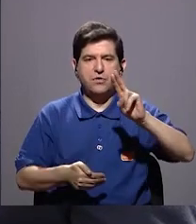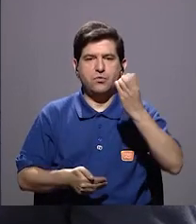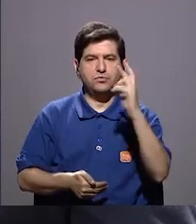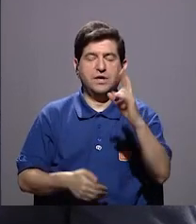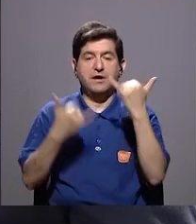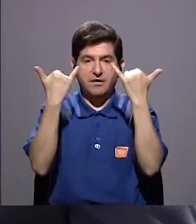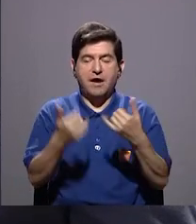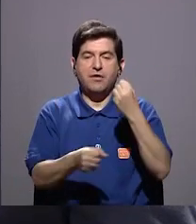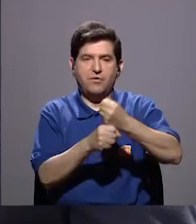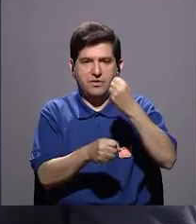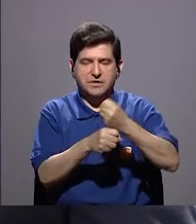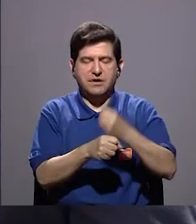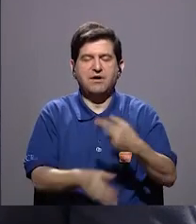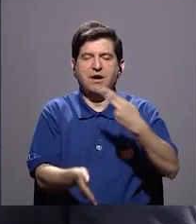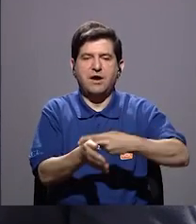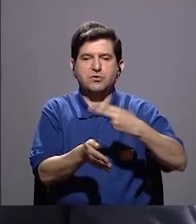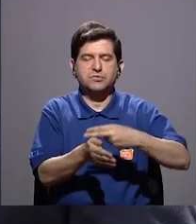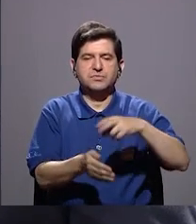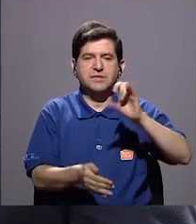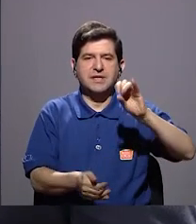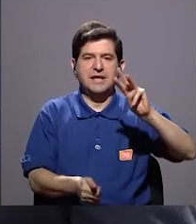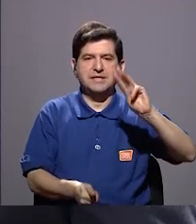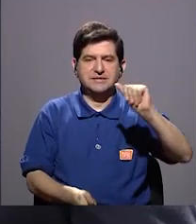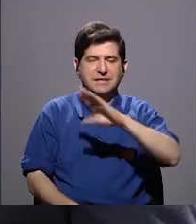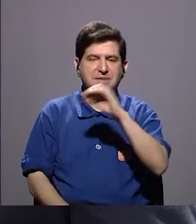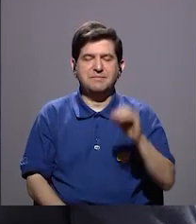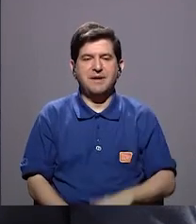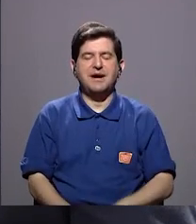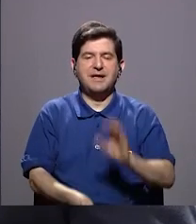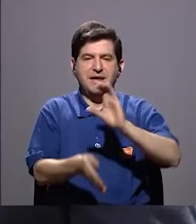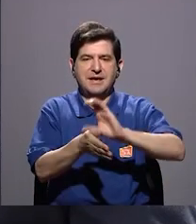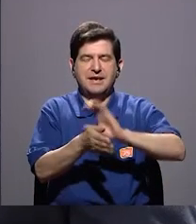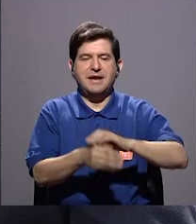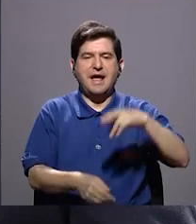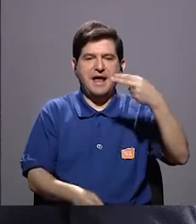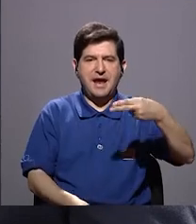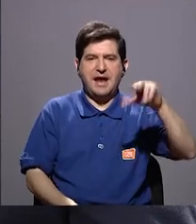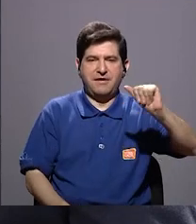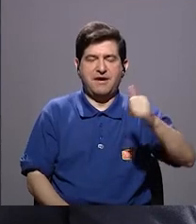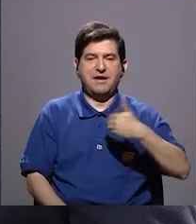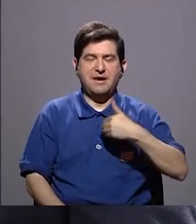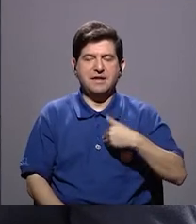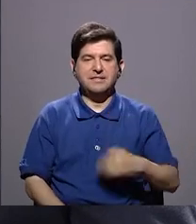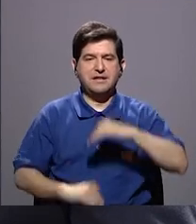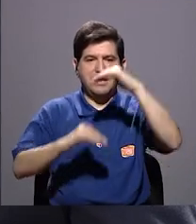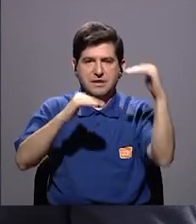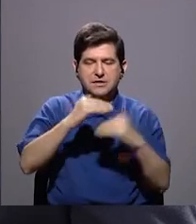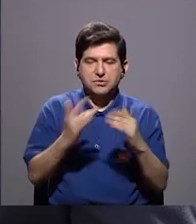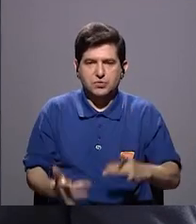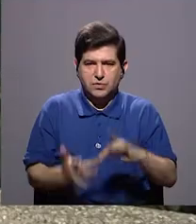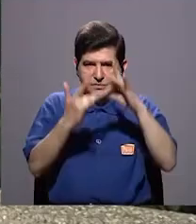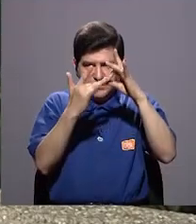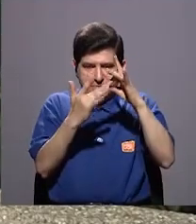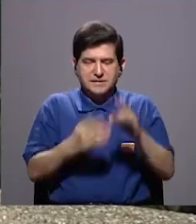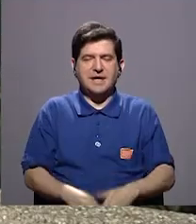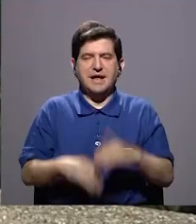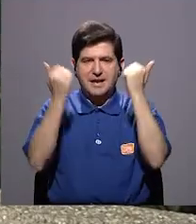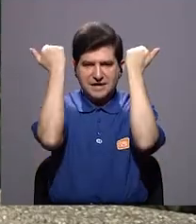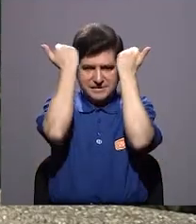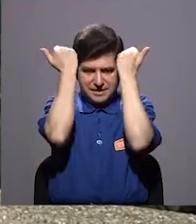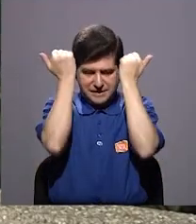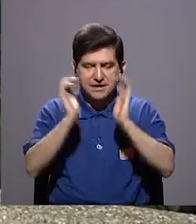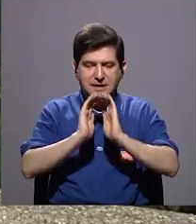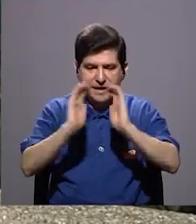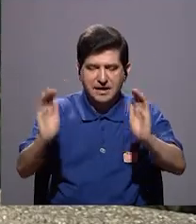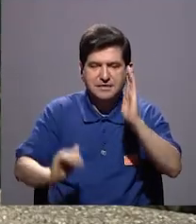Rica, actualmente labora en el Hospital CIMA y en la Clínica Herrera Migueti. Además, tiene una subespecialidad en